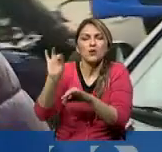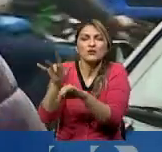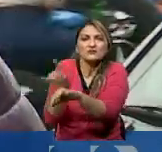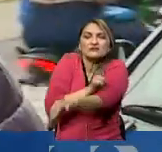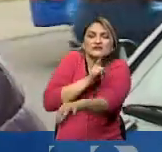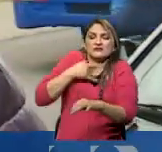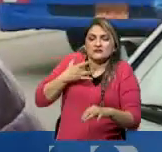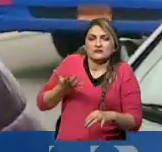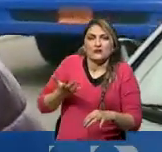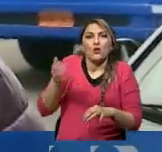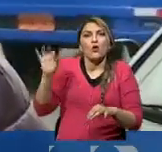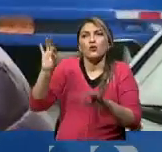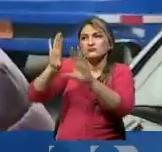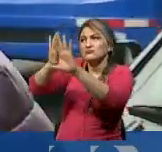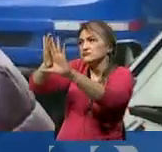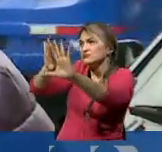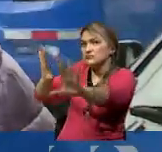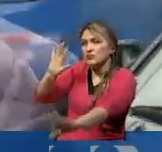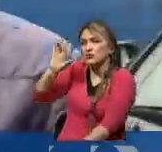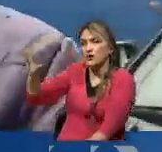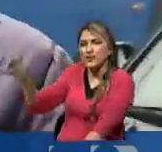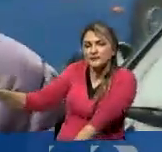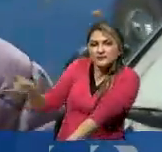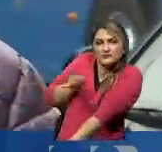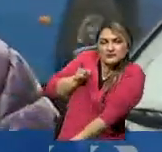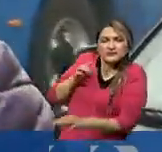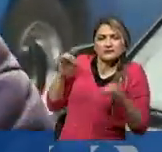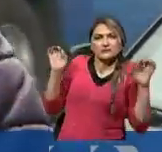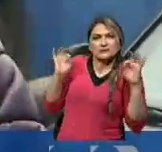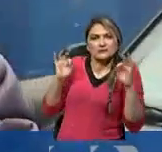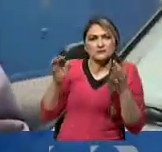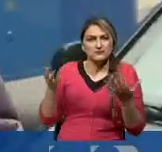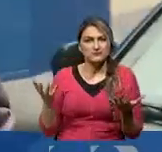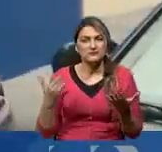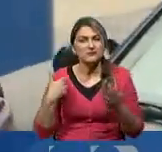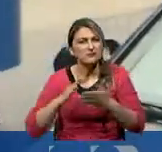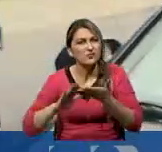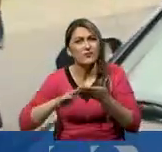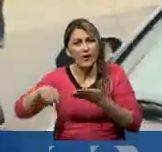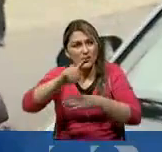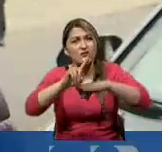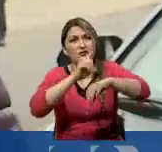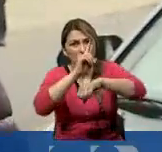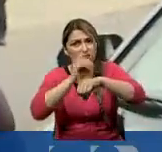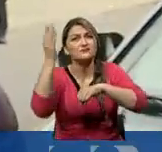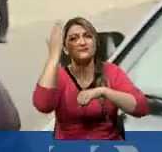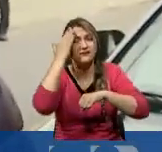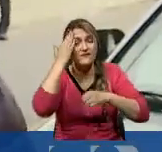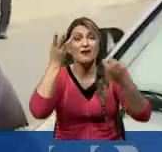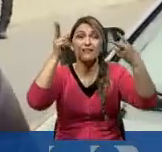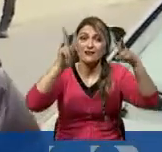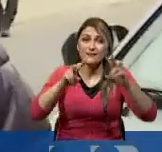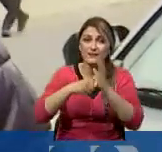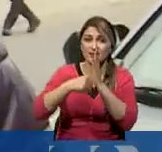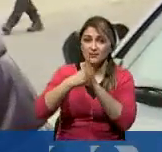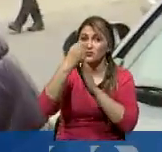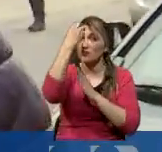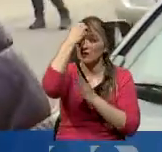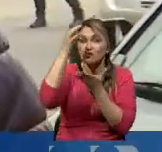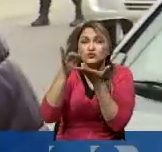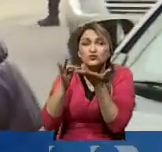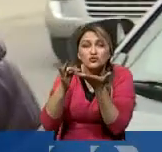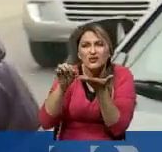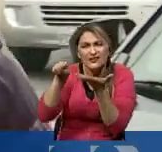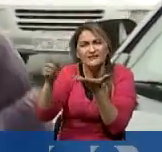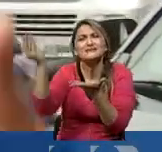sabía la directora de aquí, sabía la directora distrital, y nunca hicieron nada. Ahora sí, esperan que haya una desgracia que lamentar para ellos, ahí sí,